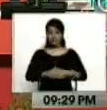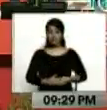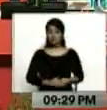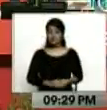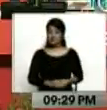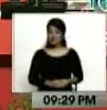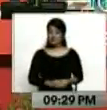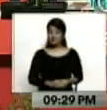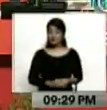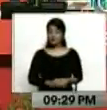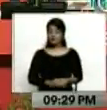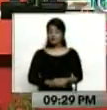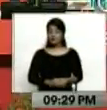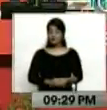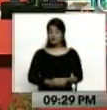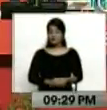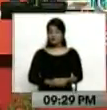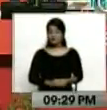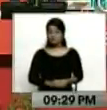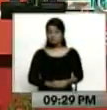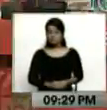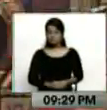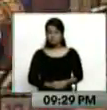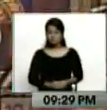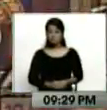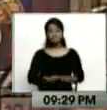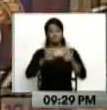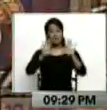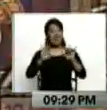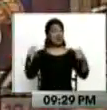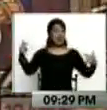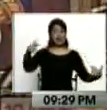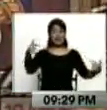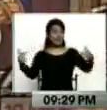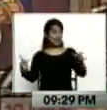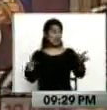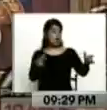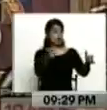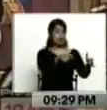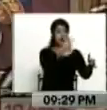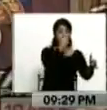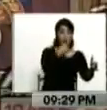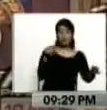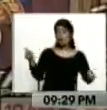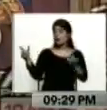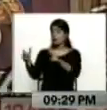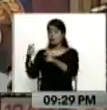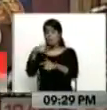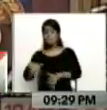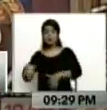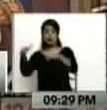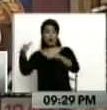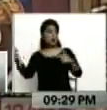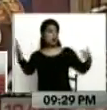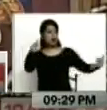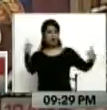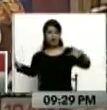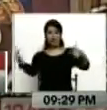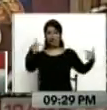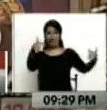comandante Hugo Chávez pobre contra los ricos es la lucha de clase tal